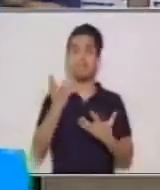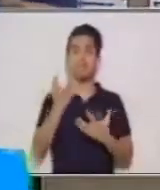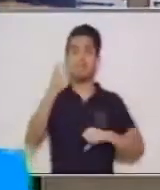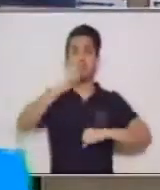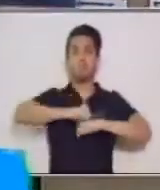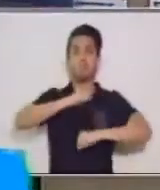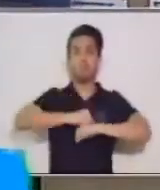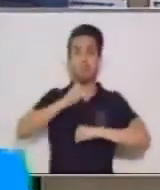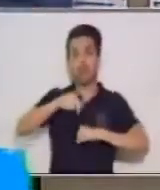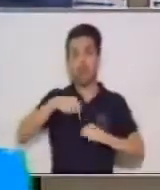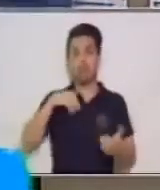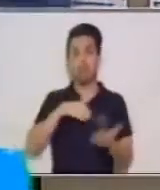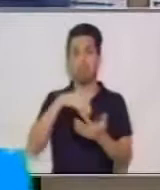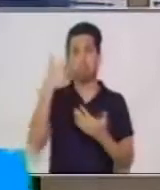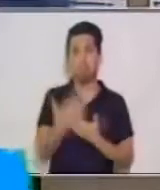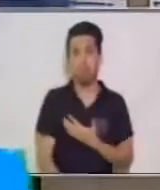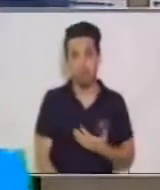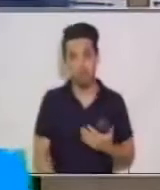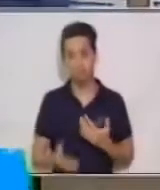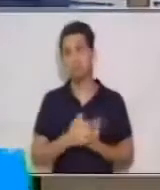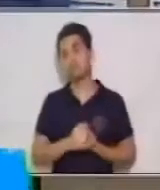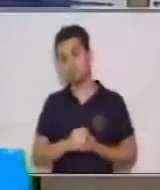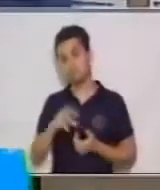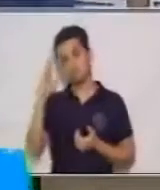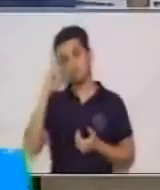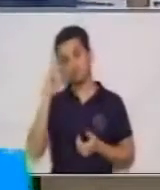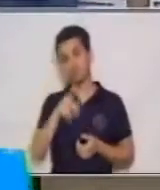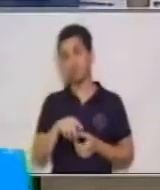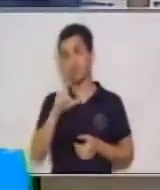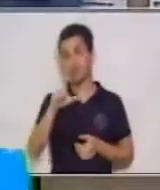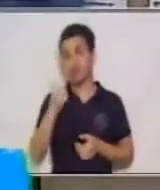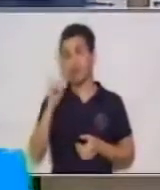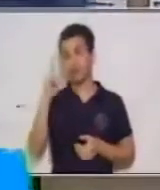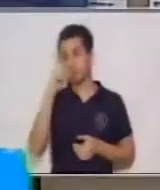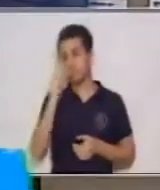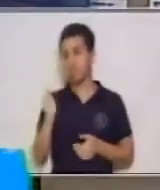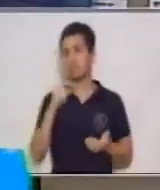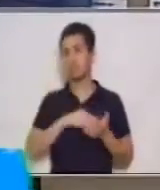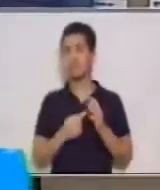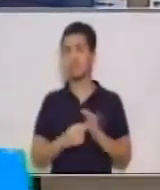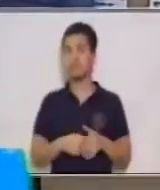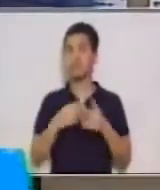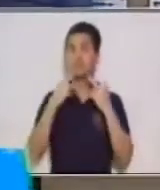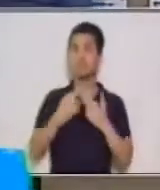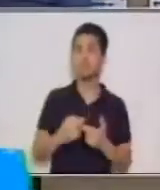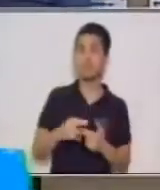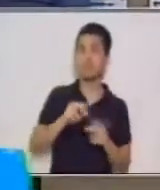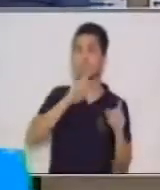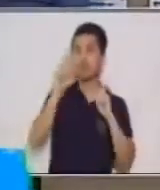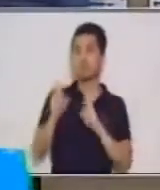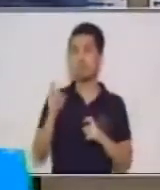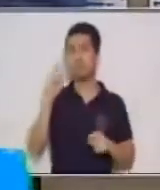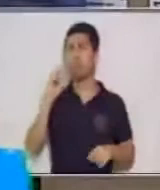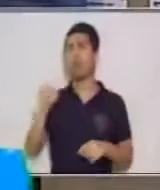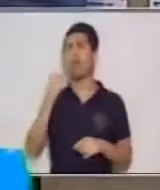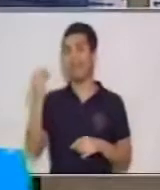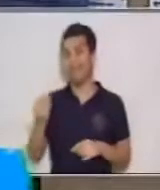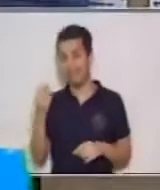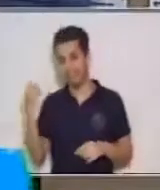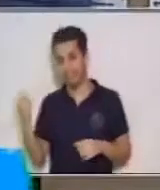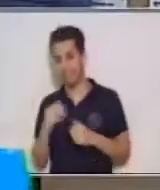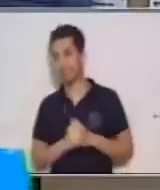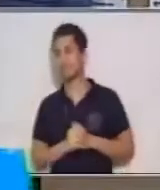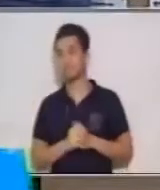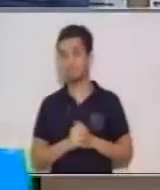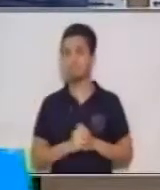el que te tropezaste. Entonces recuerda, la causa va a responder a la pregunta ¿por qué ocurrió esto? Y nuestro efecto nos va a